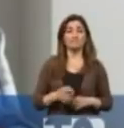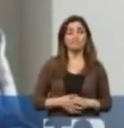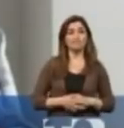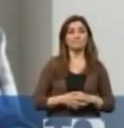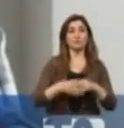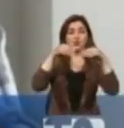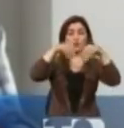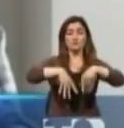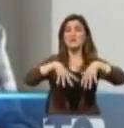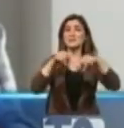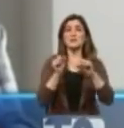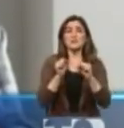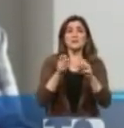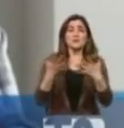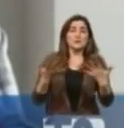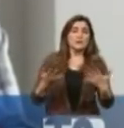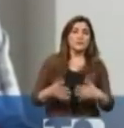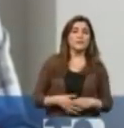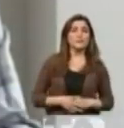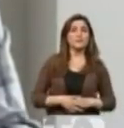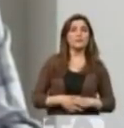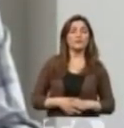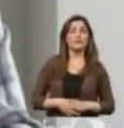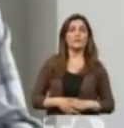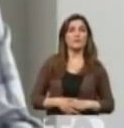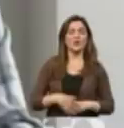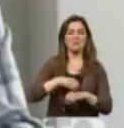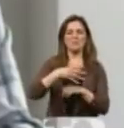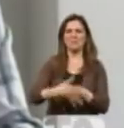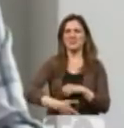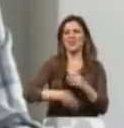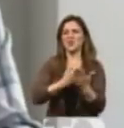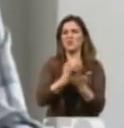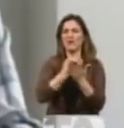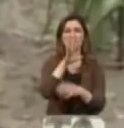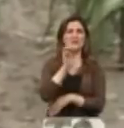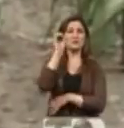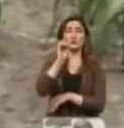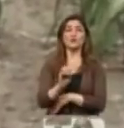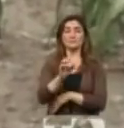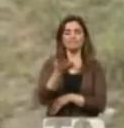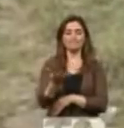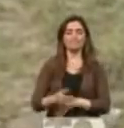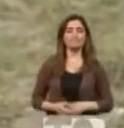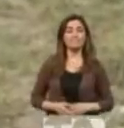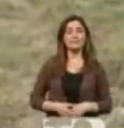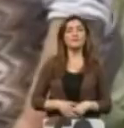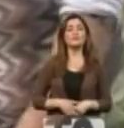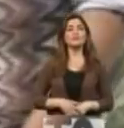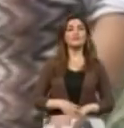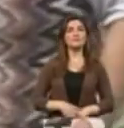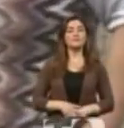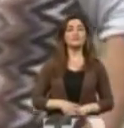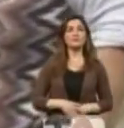del invierno, estaríamos sí teniendo una pérdida de un 30% en lo que es las cosechas. En Cotopaxi, Juan Pablo